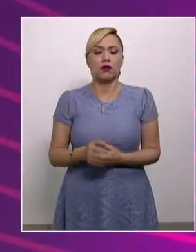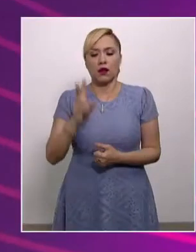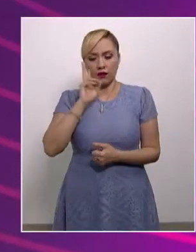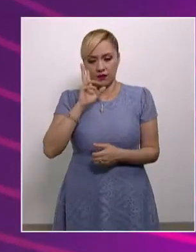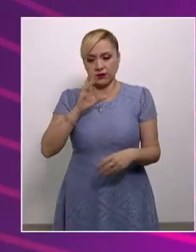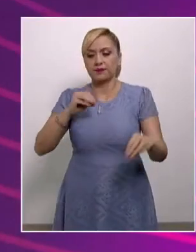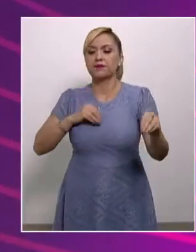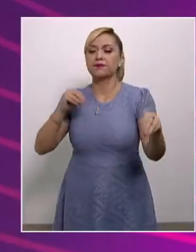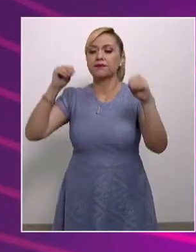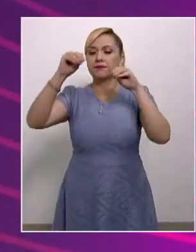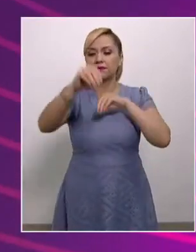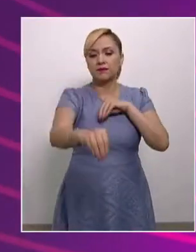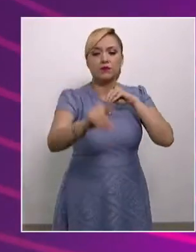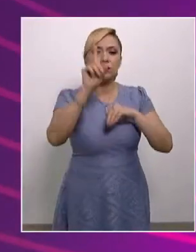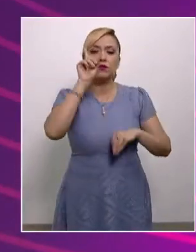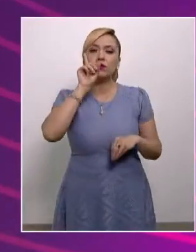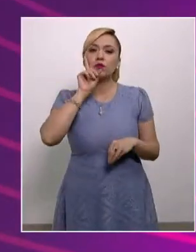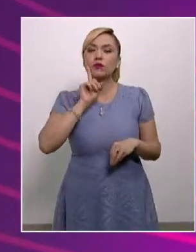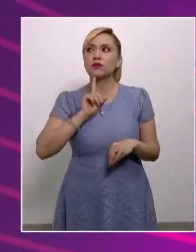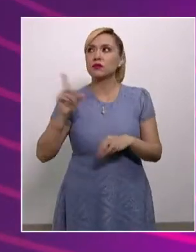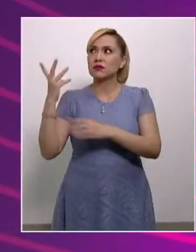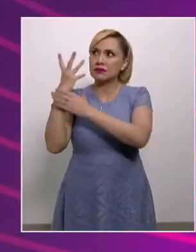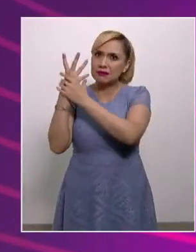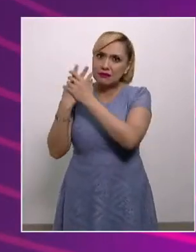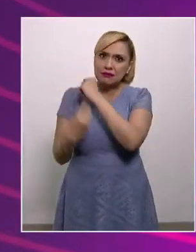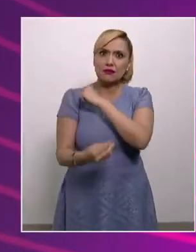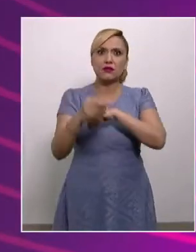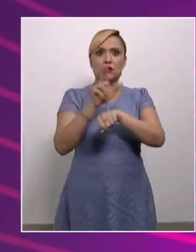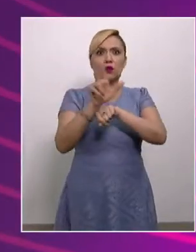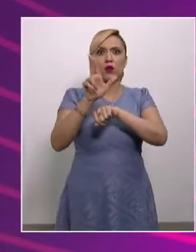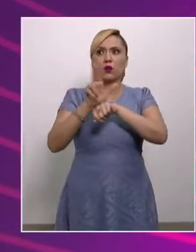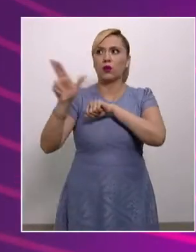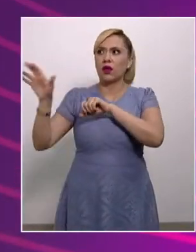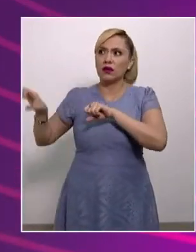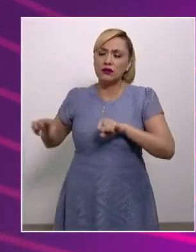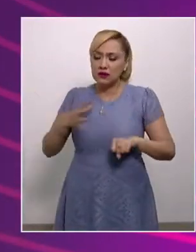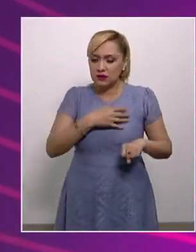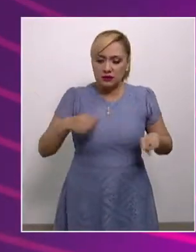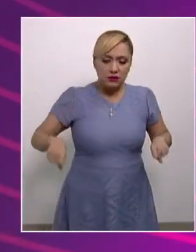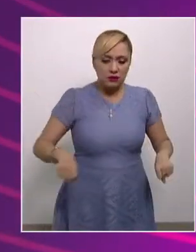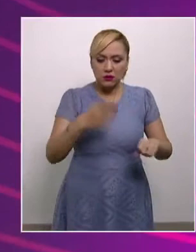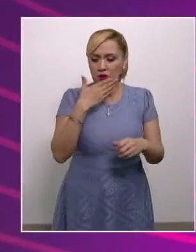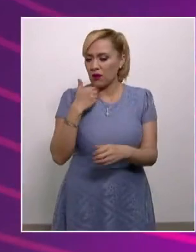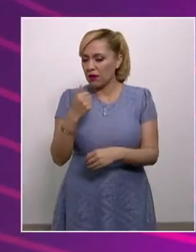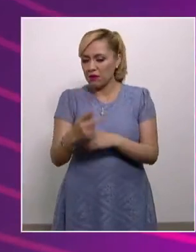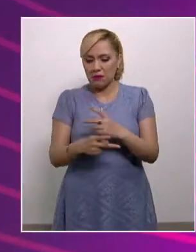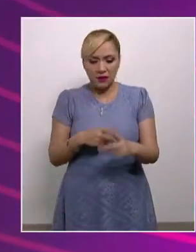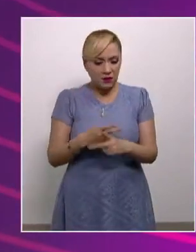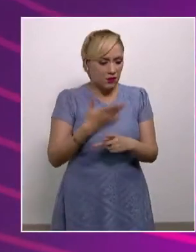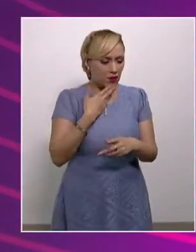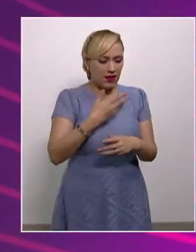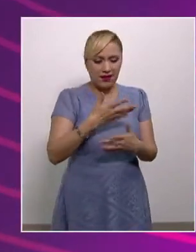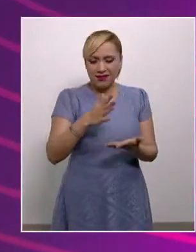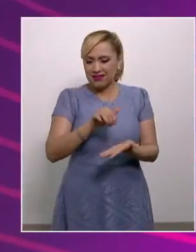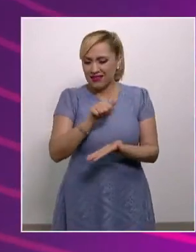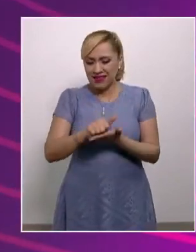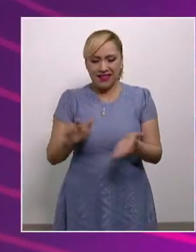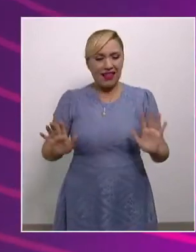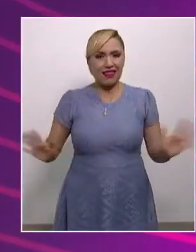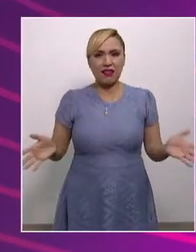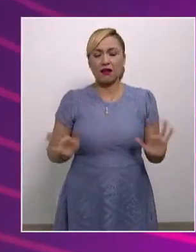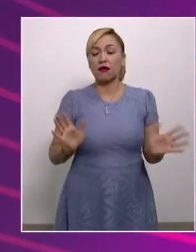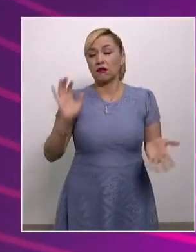en los pies de una mujer que viene huyendo desde Honduras con sus hijos, que no tiene papeles, Entonces, imaginar el